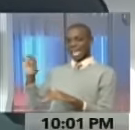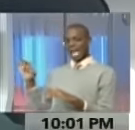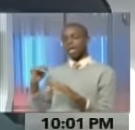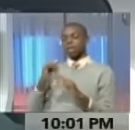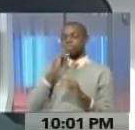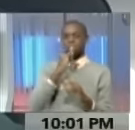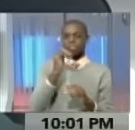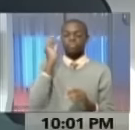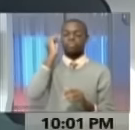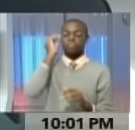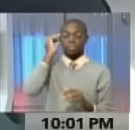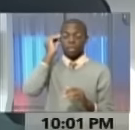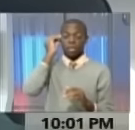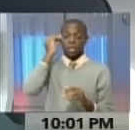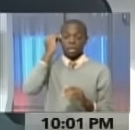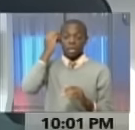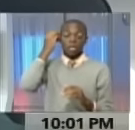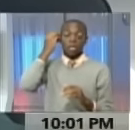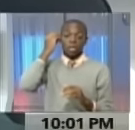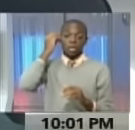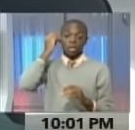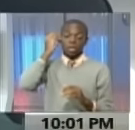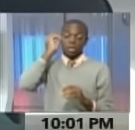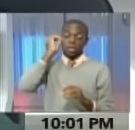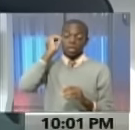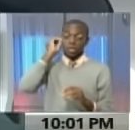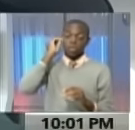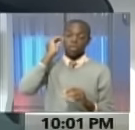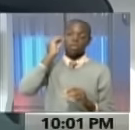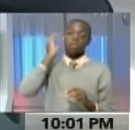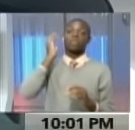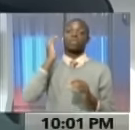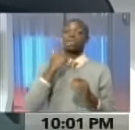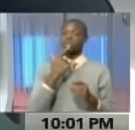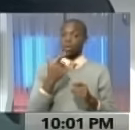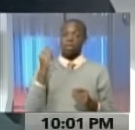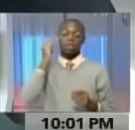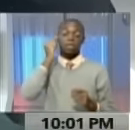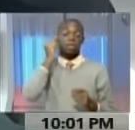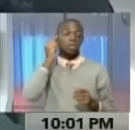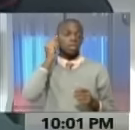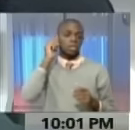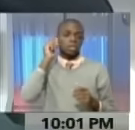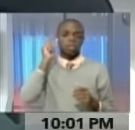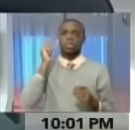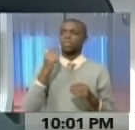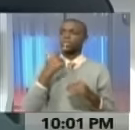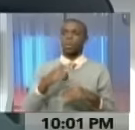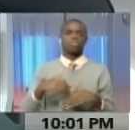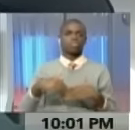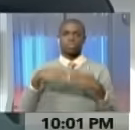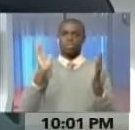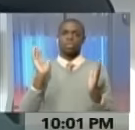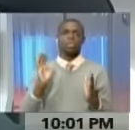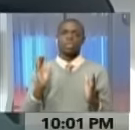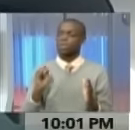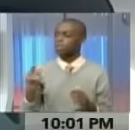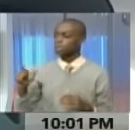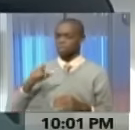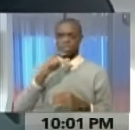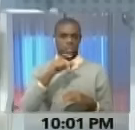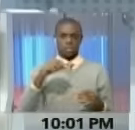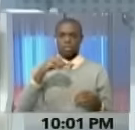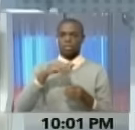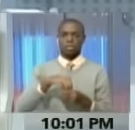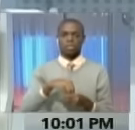erigido como en el en el portavoz de de la de la yo lo llamaría del expediente fascista dentro de la derecha porque